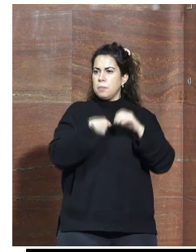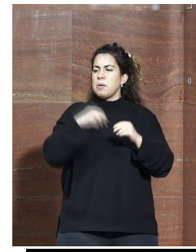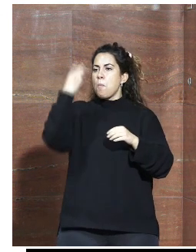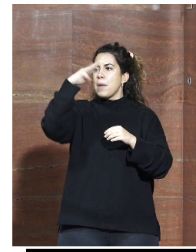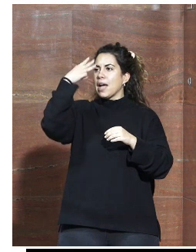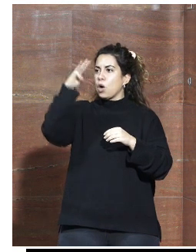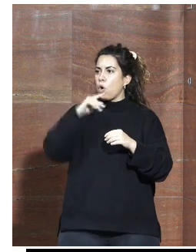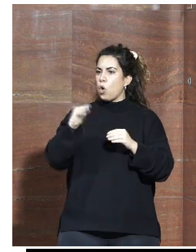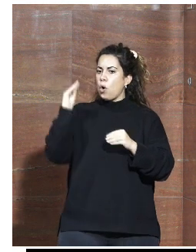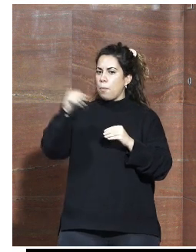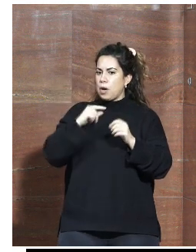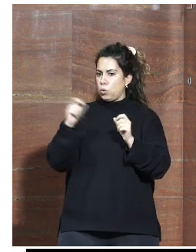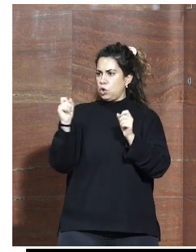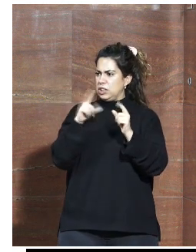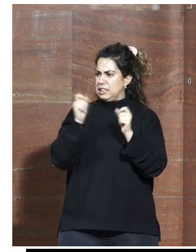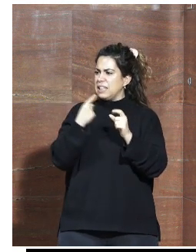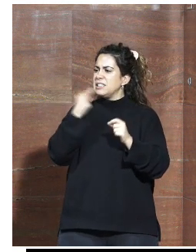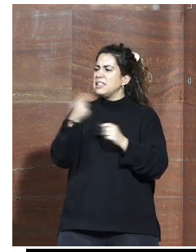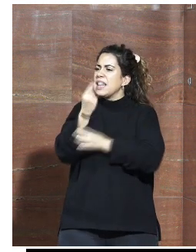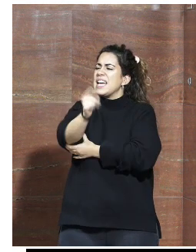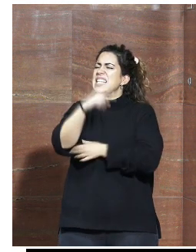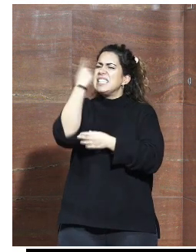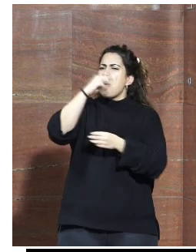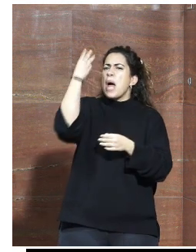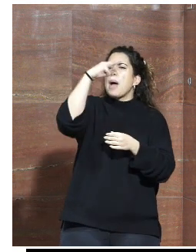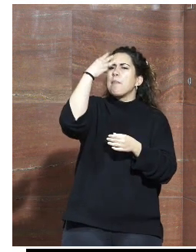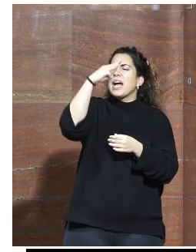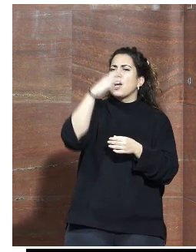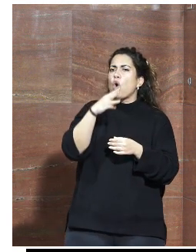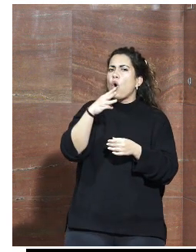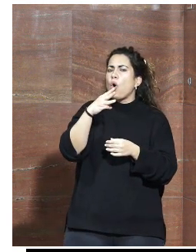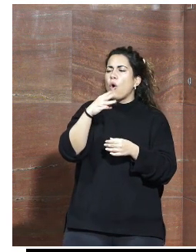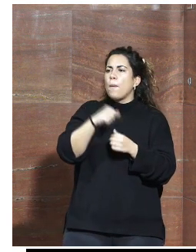México al chat y dice, ¿sabes si México está proyectando